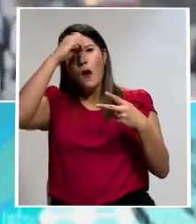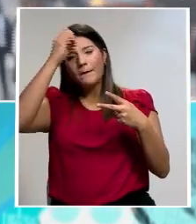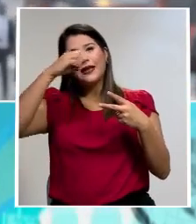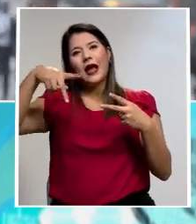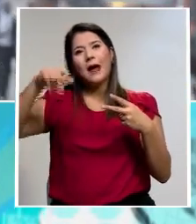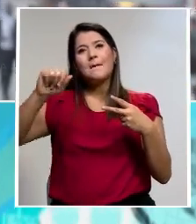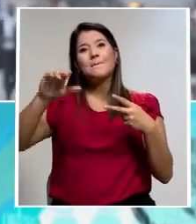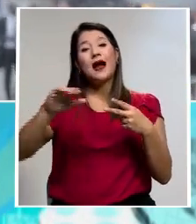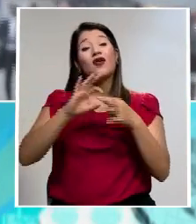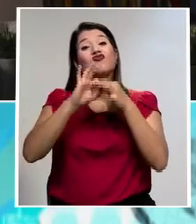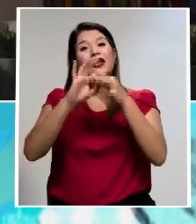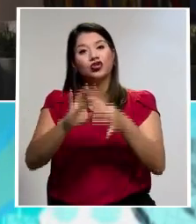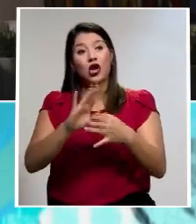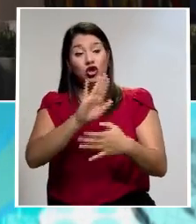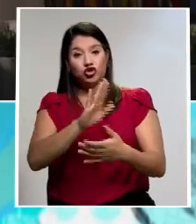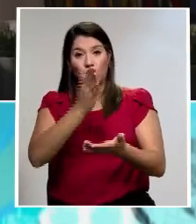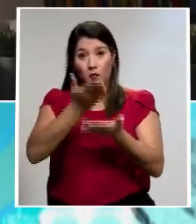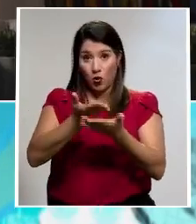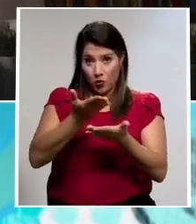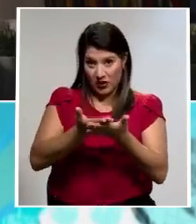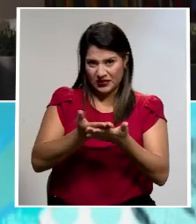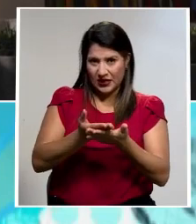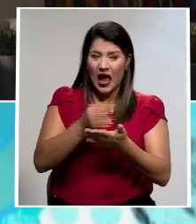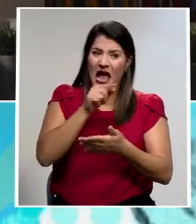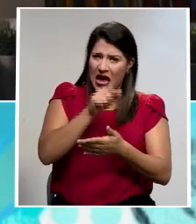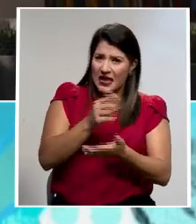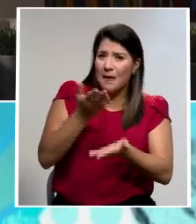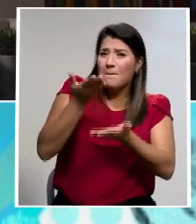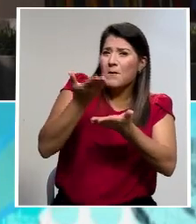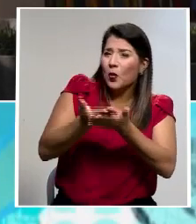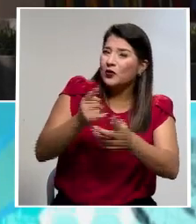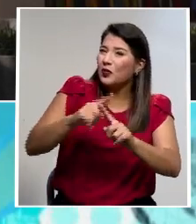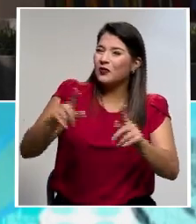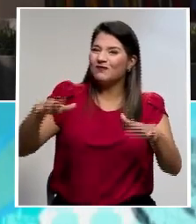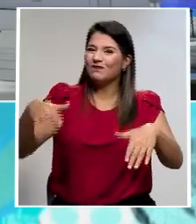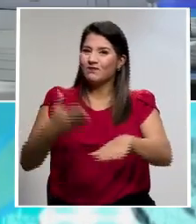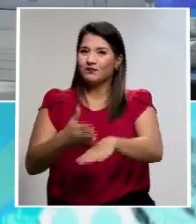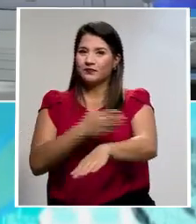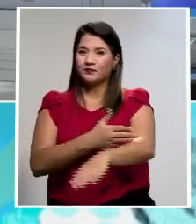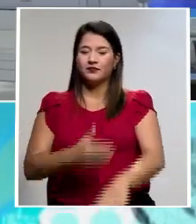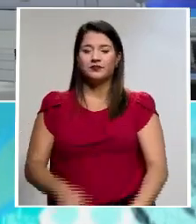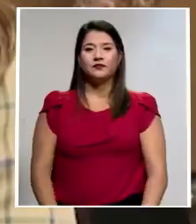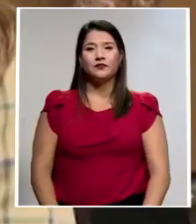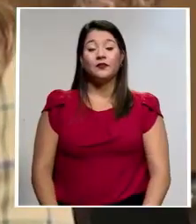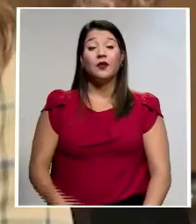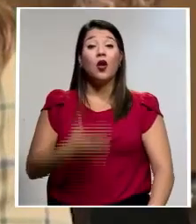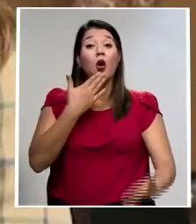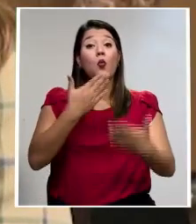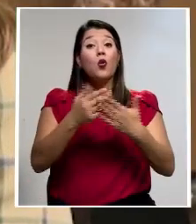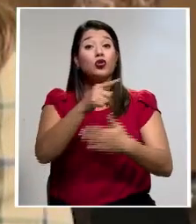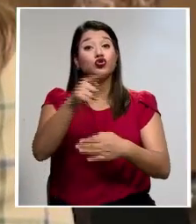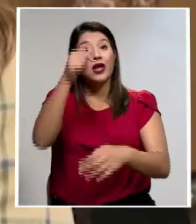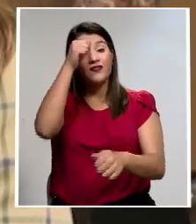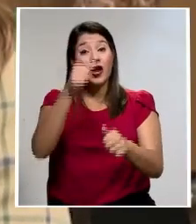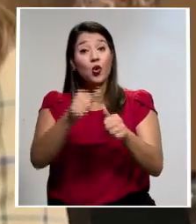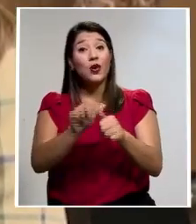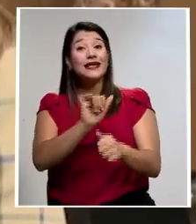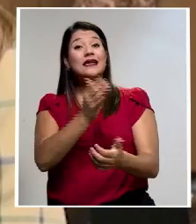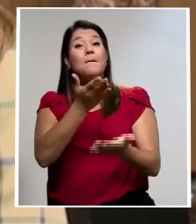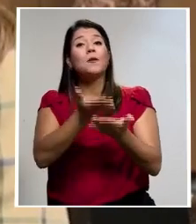propuesta que se dio en algún momento, pero que no ha fructificado en el Congreso. Bueno, recordemos que esa fue una propuesta